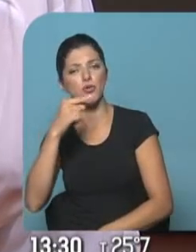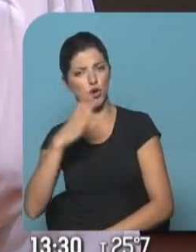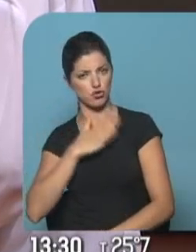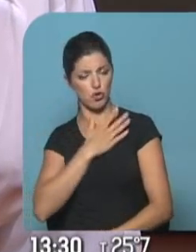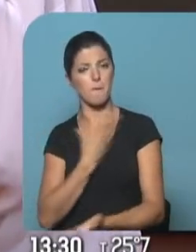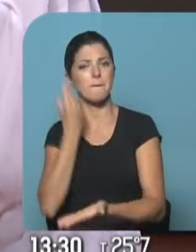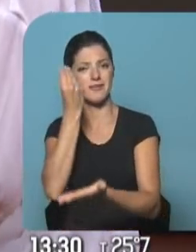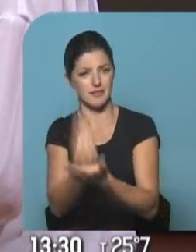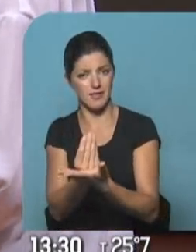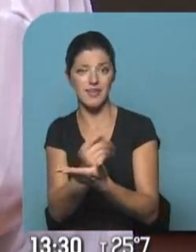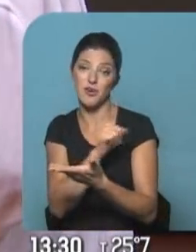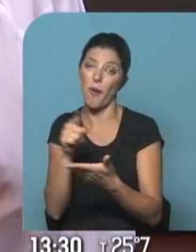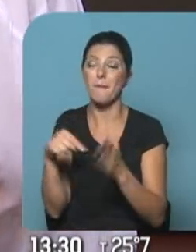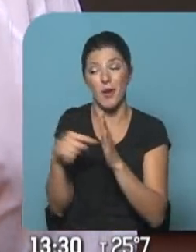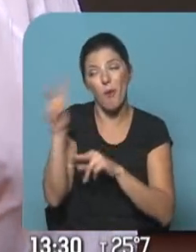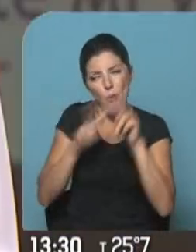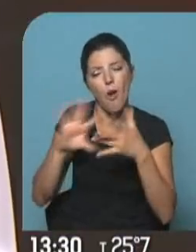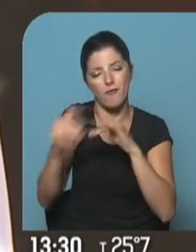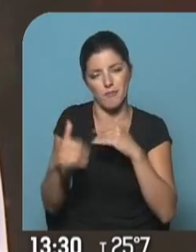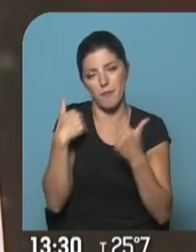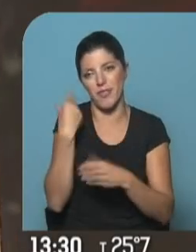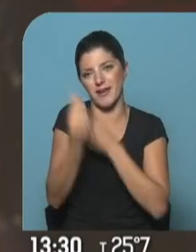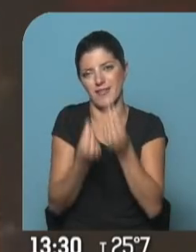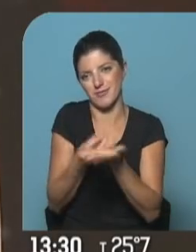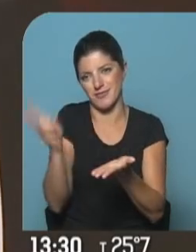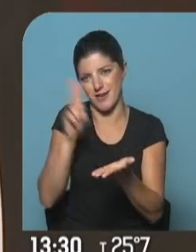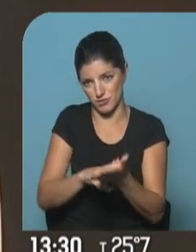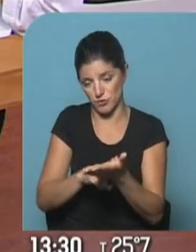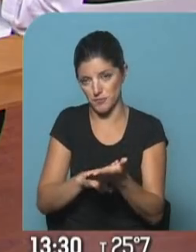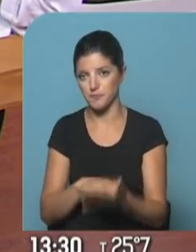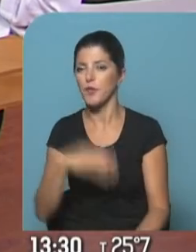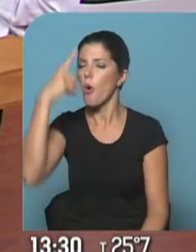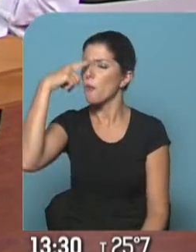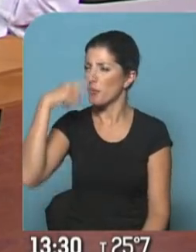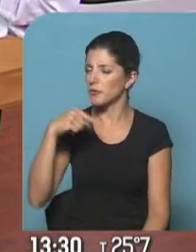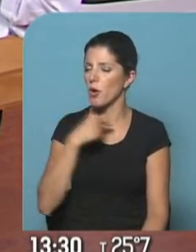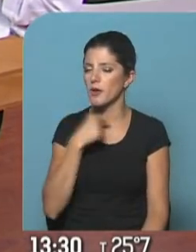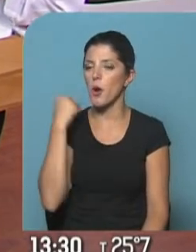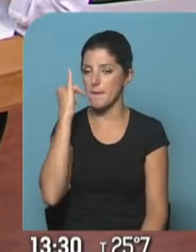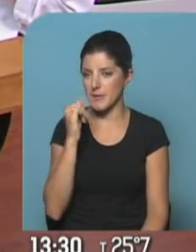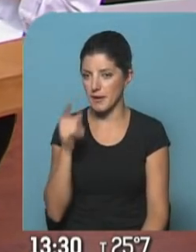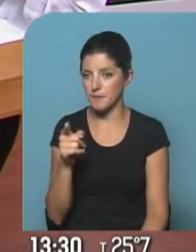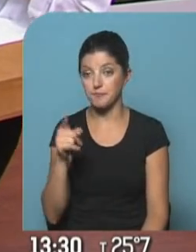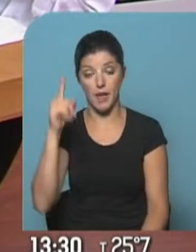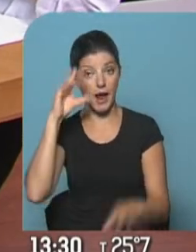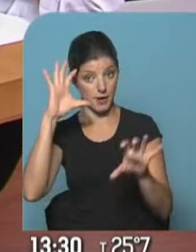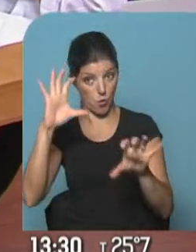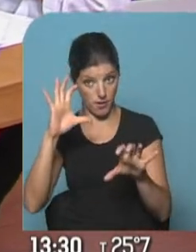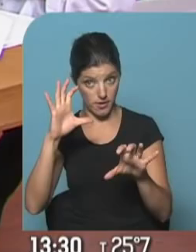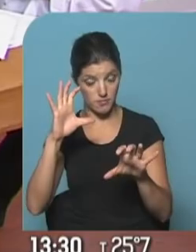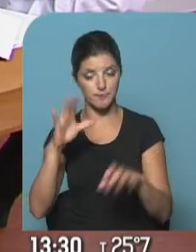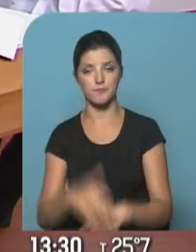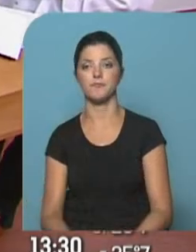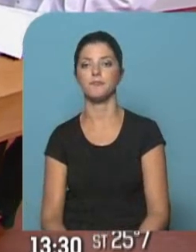allanó el terreno para quedarse. Démoslo por hecho. Lo último que te quiero decir es que recordemos que los mandatarios